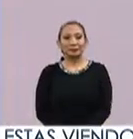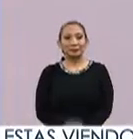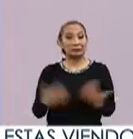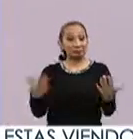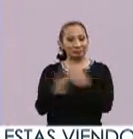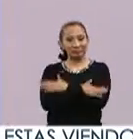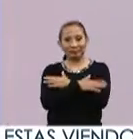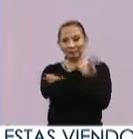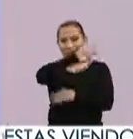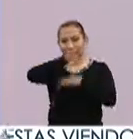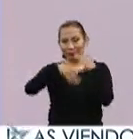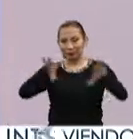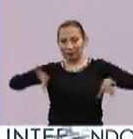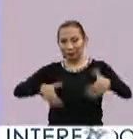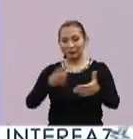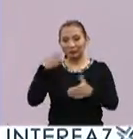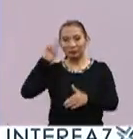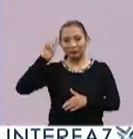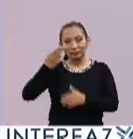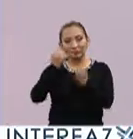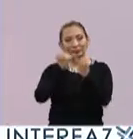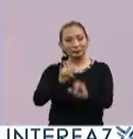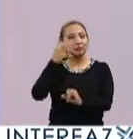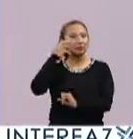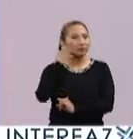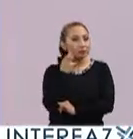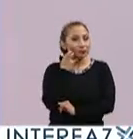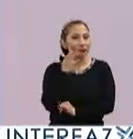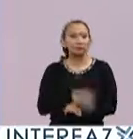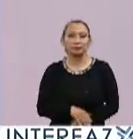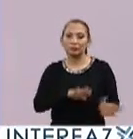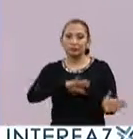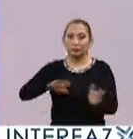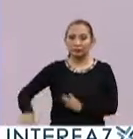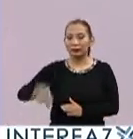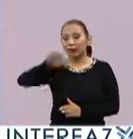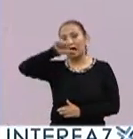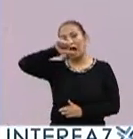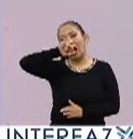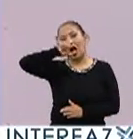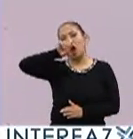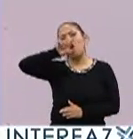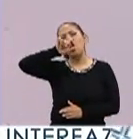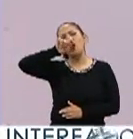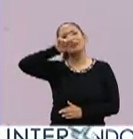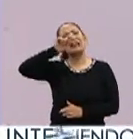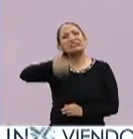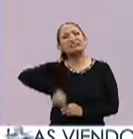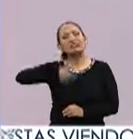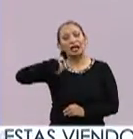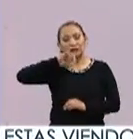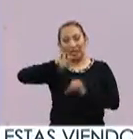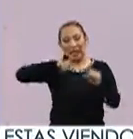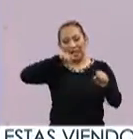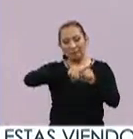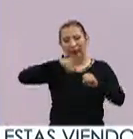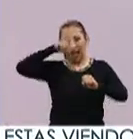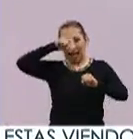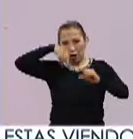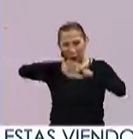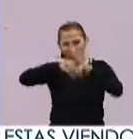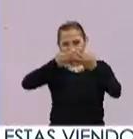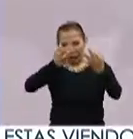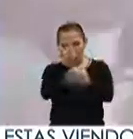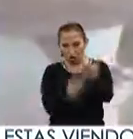Un fuerte abrazo a toda la comunidad de la Universidad Autónoma de Nuevo León. Y el ajolote, lo sabemos, es un anfibio, pero además es símbolo